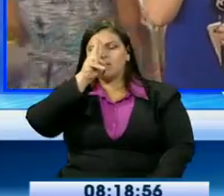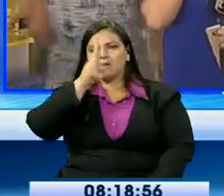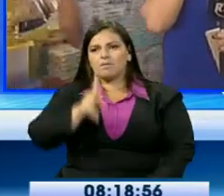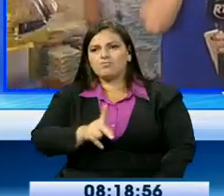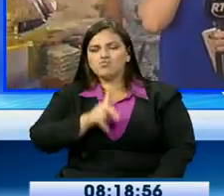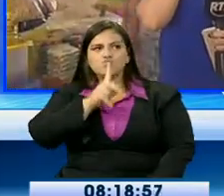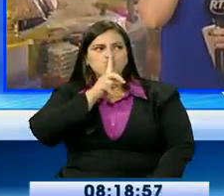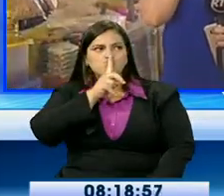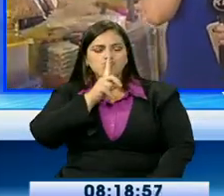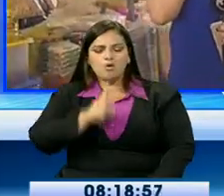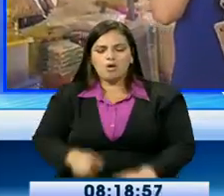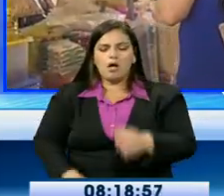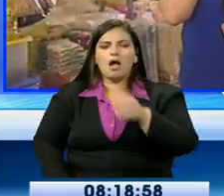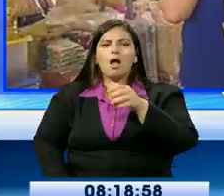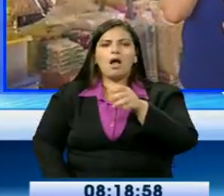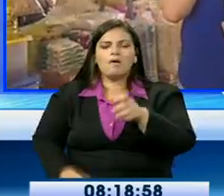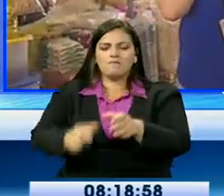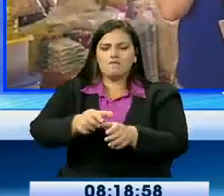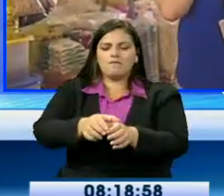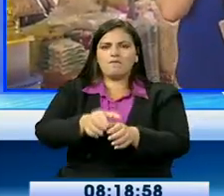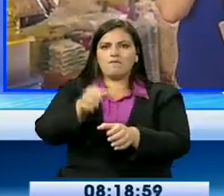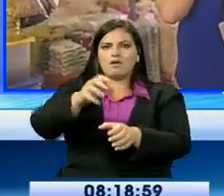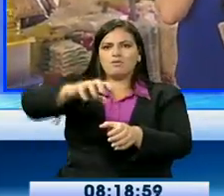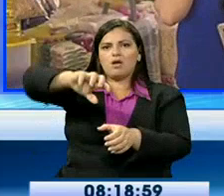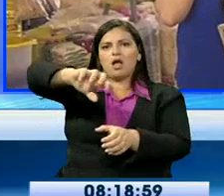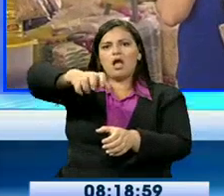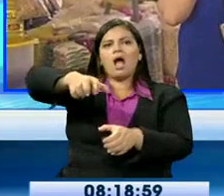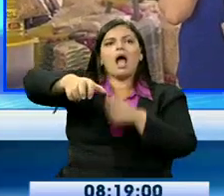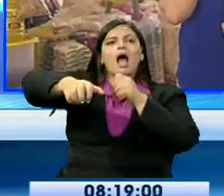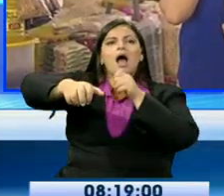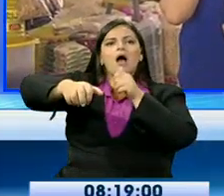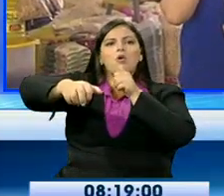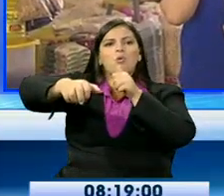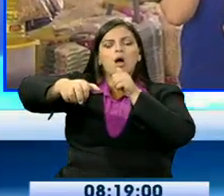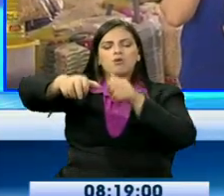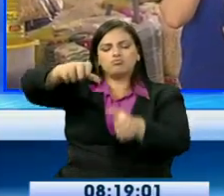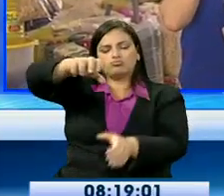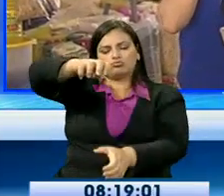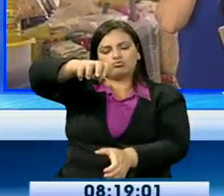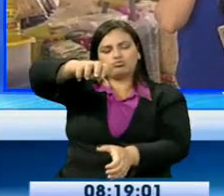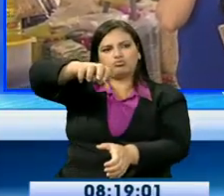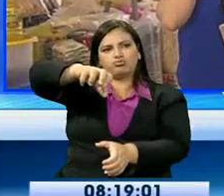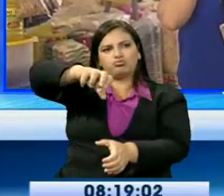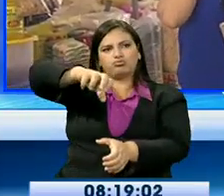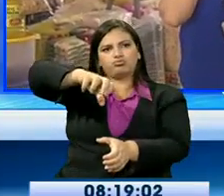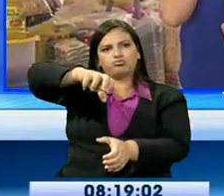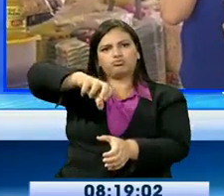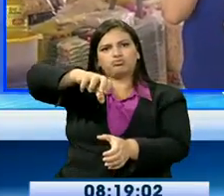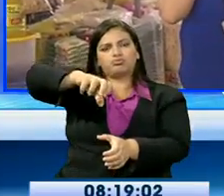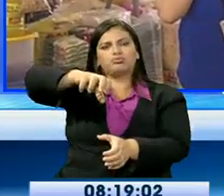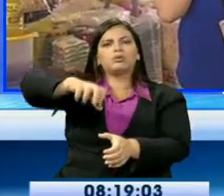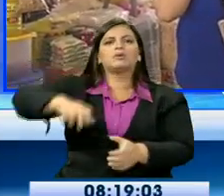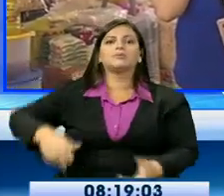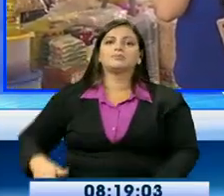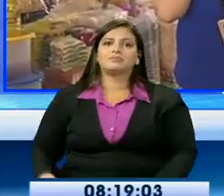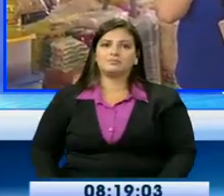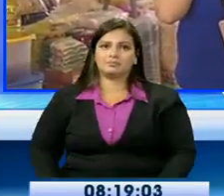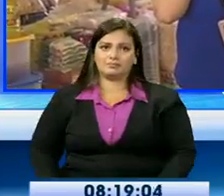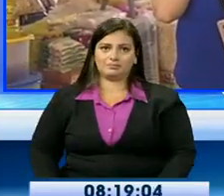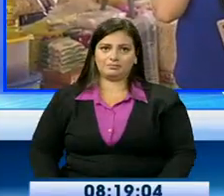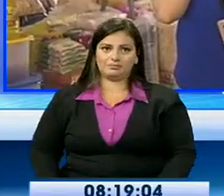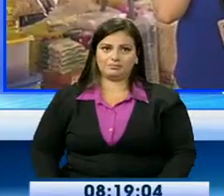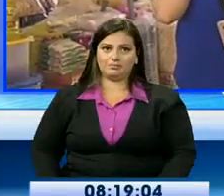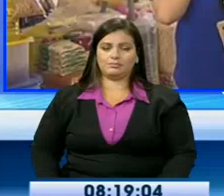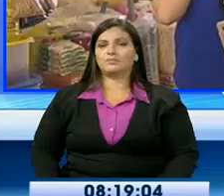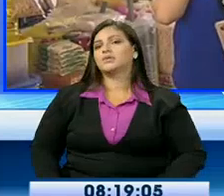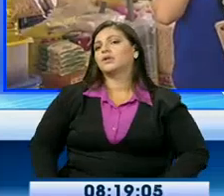es un agua que supuestamente venden de coco, con un pedazo de coco adentro. El coco es coco, pero el agua es agua de parque. Se